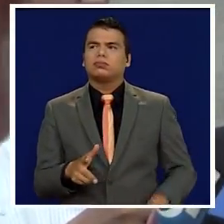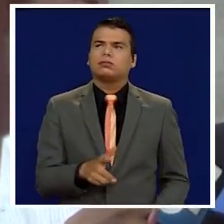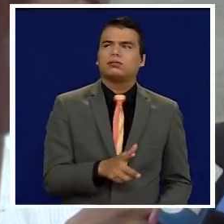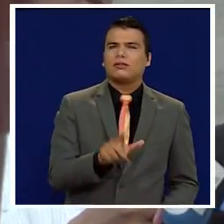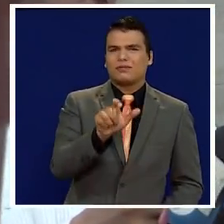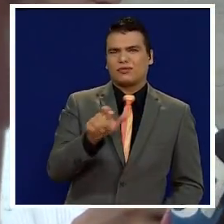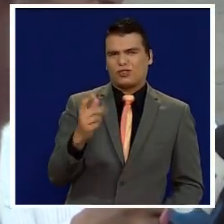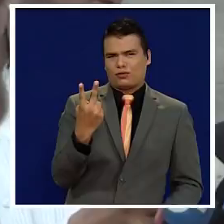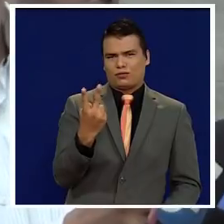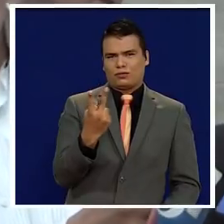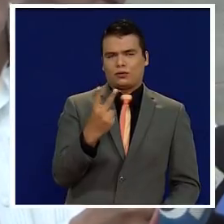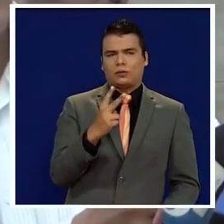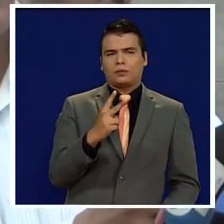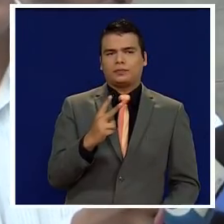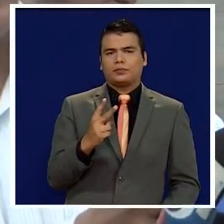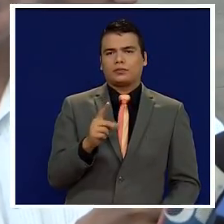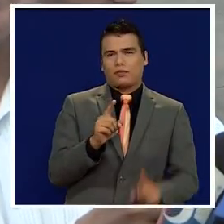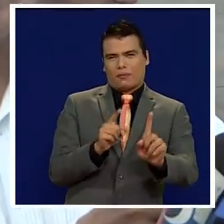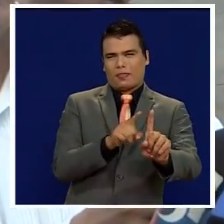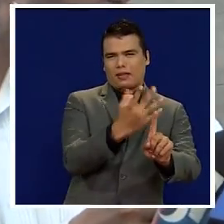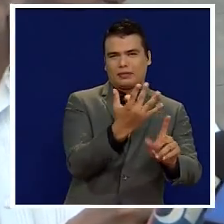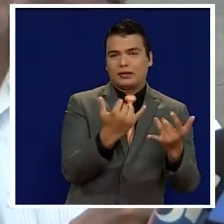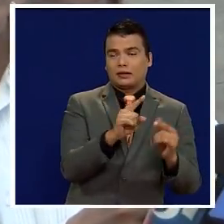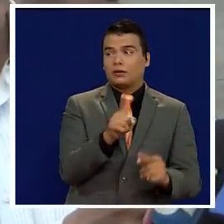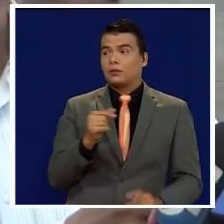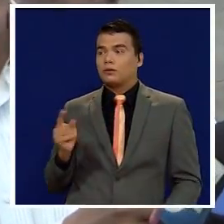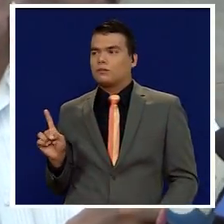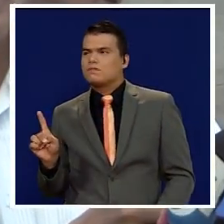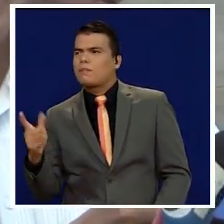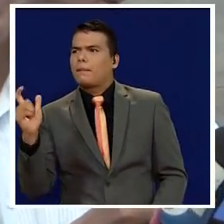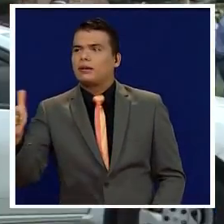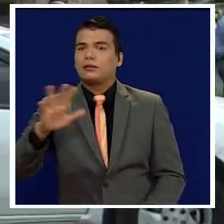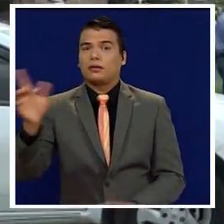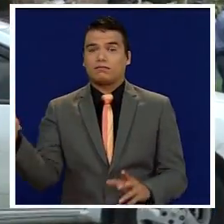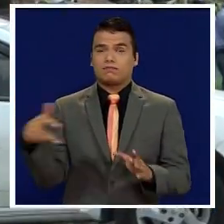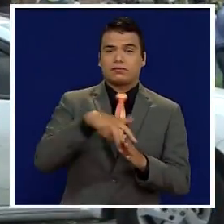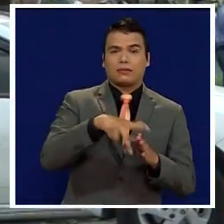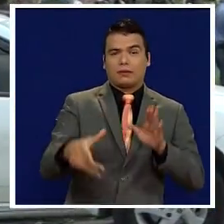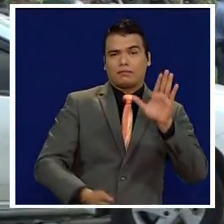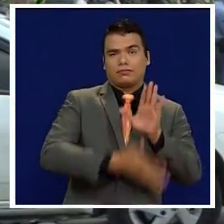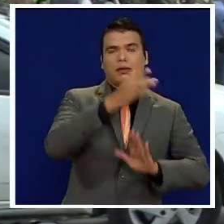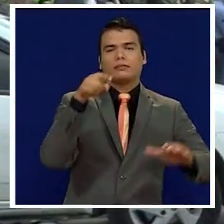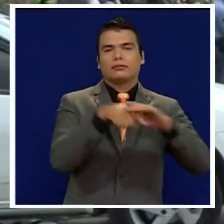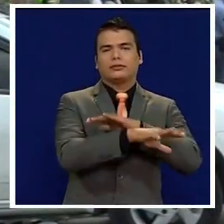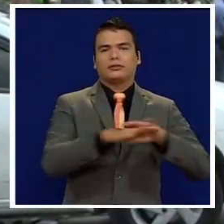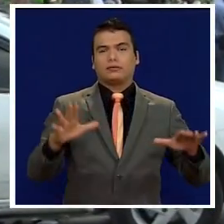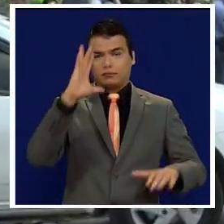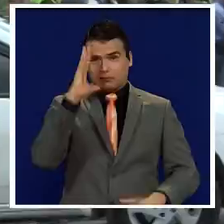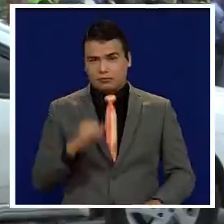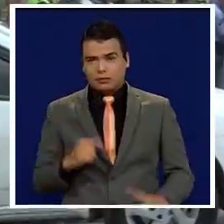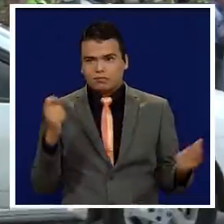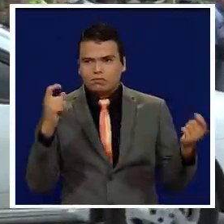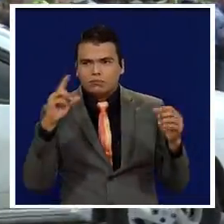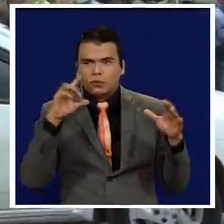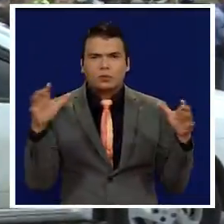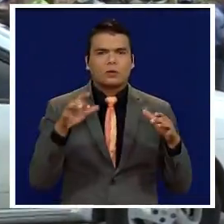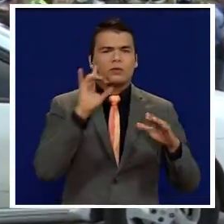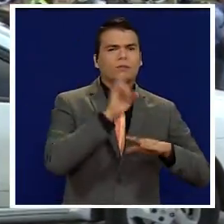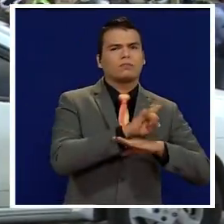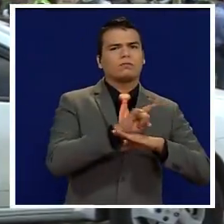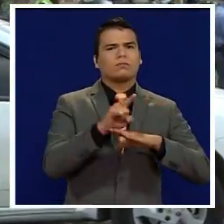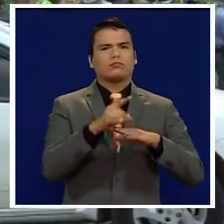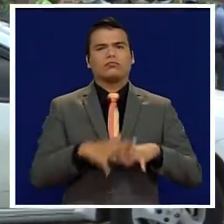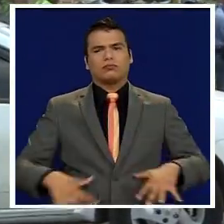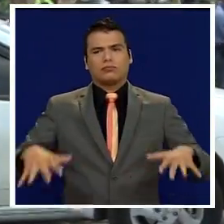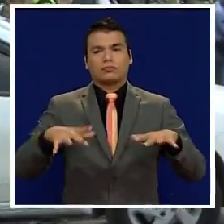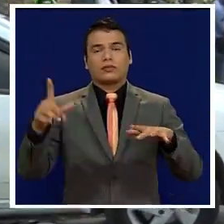dos personas, una persona lo espera, posteriormente que comete el hecho, esa persona sale en la moto. Las autoridades de policía mantienen un dispositivo de seguridad